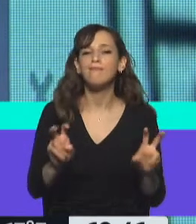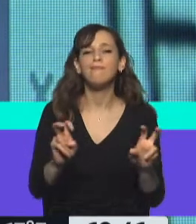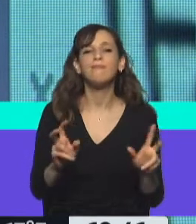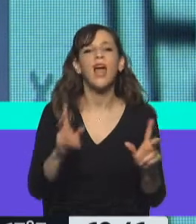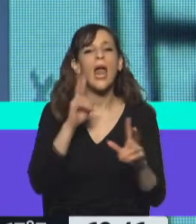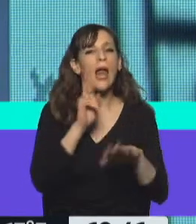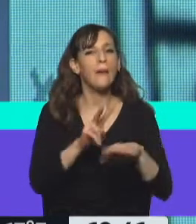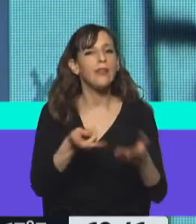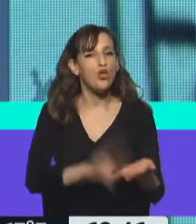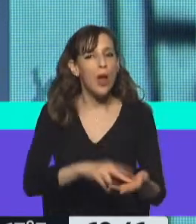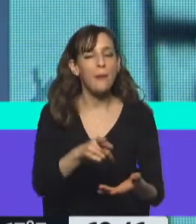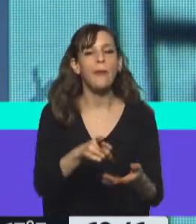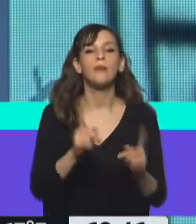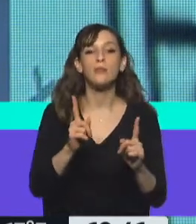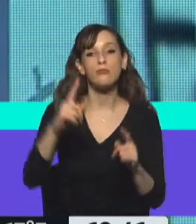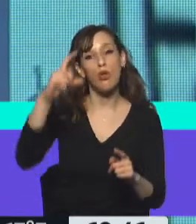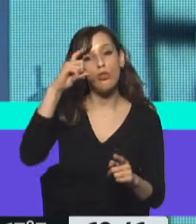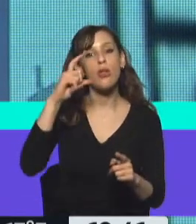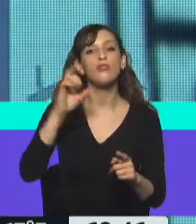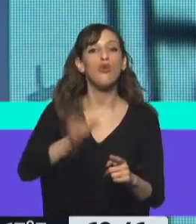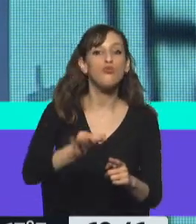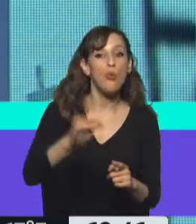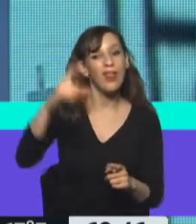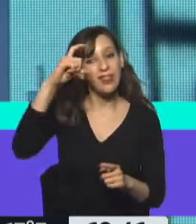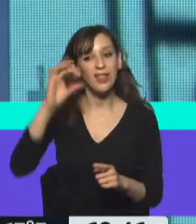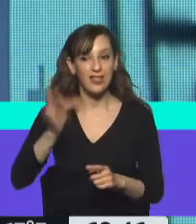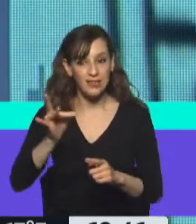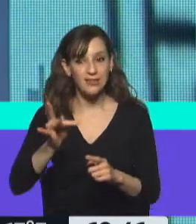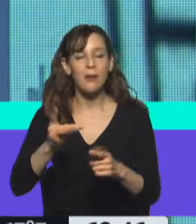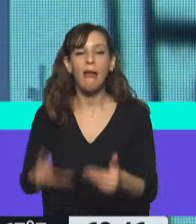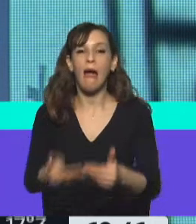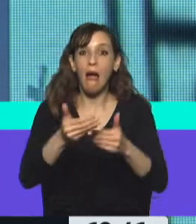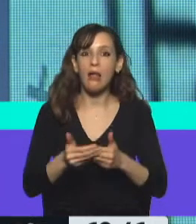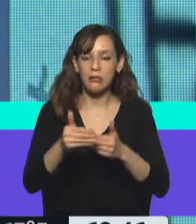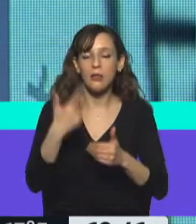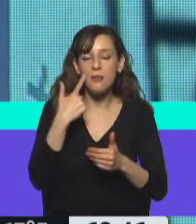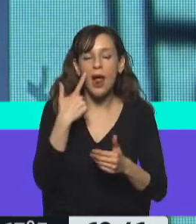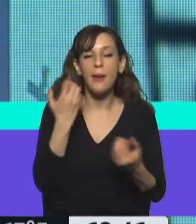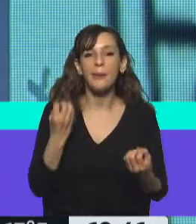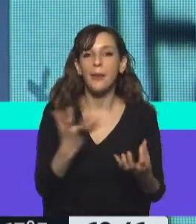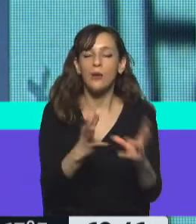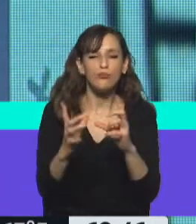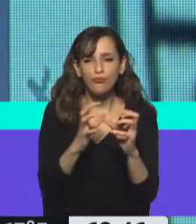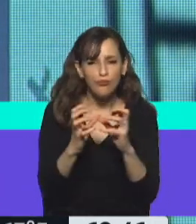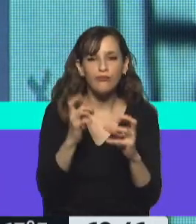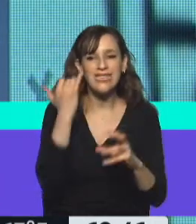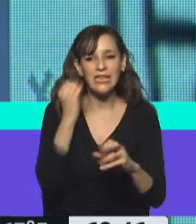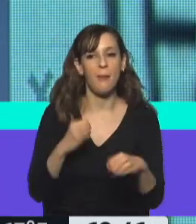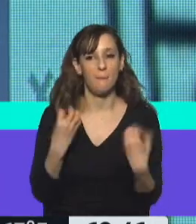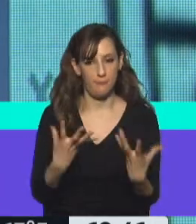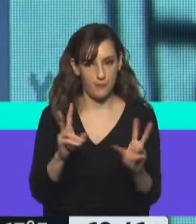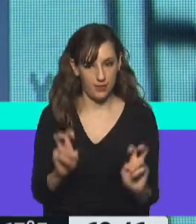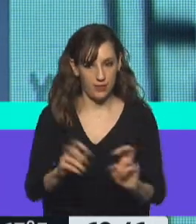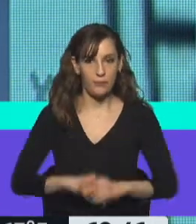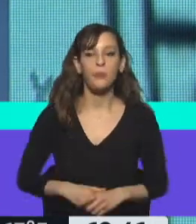octubre o de diciembre adelante en esa negociación se discuta ahora cosa de mejor mejorar ya mismo ese ingreso y por otra